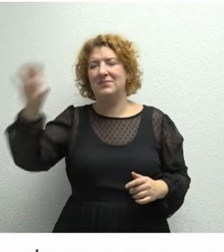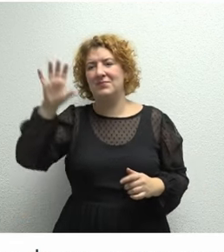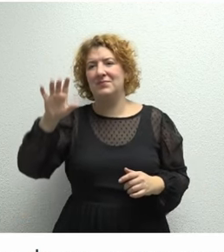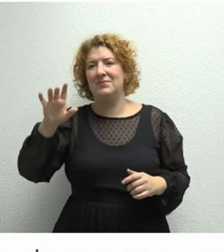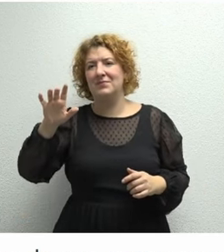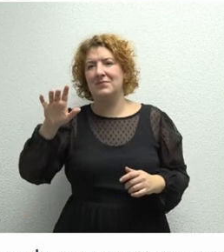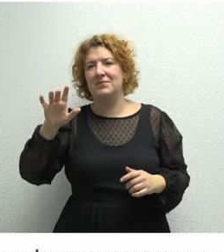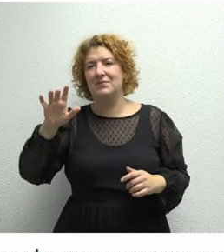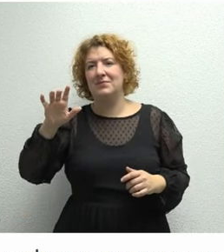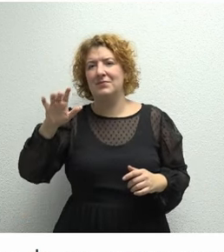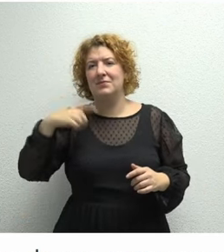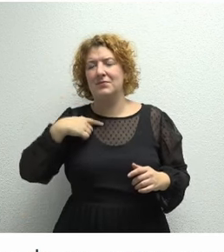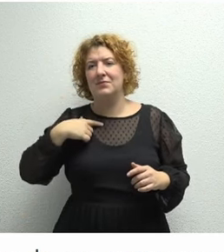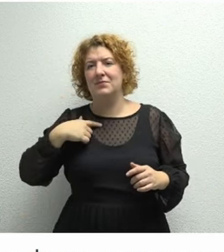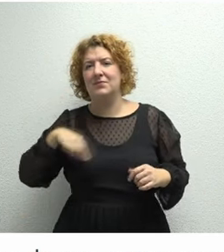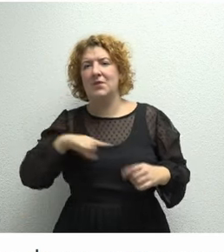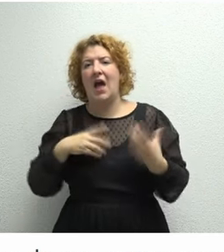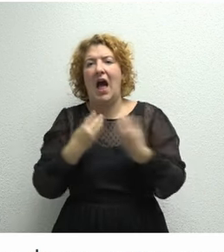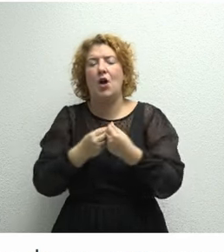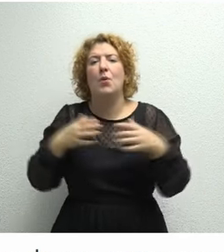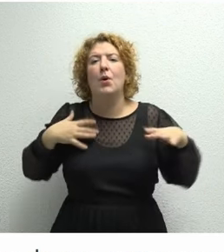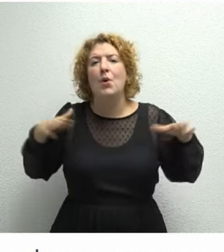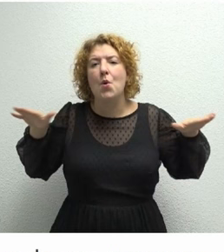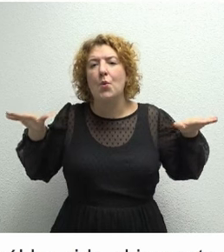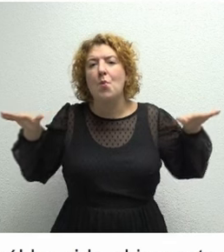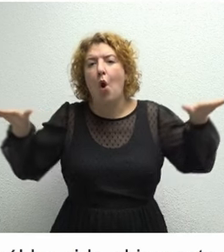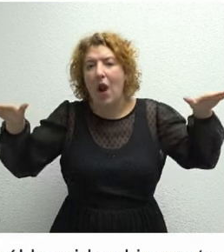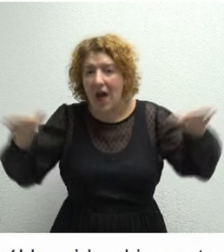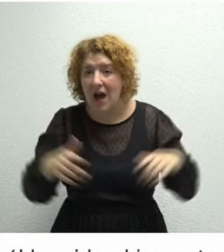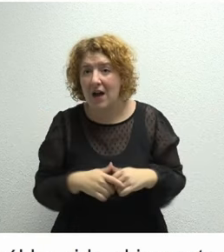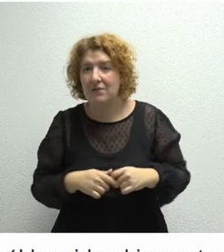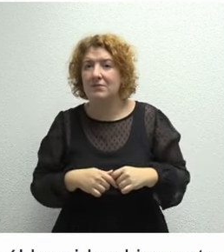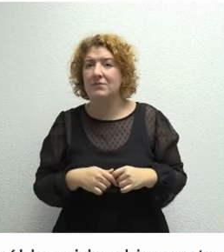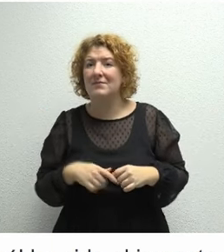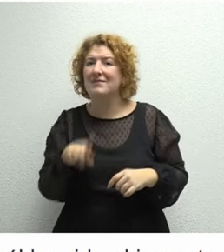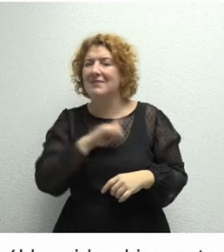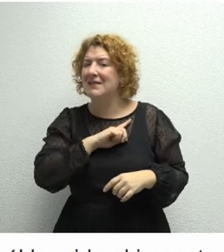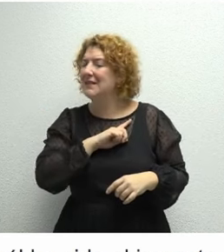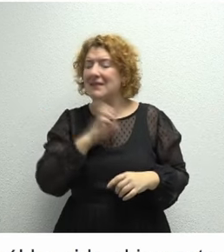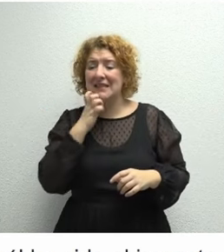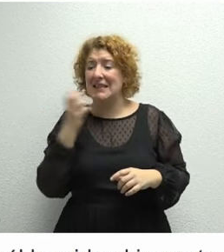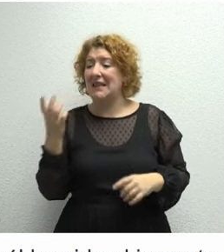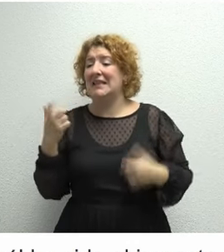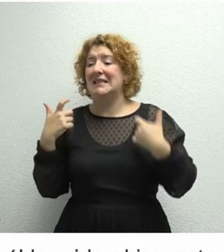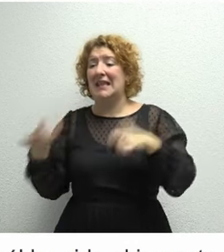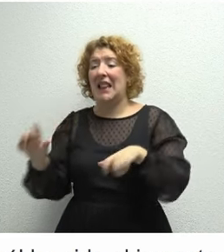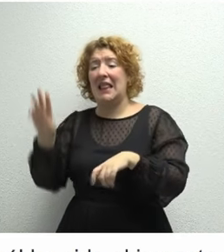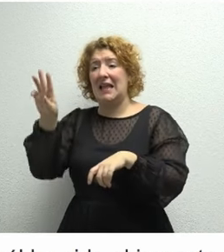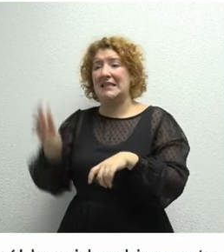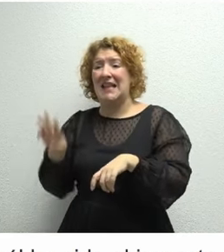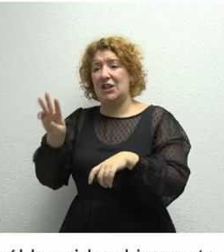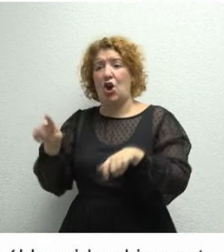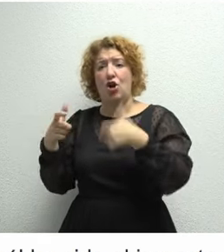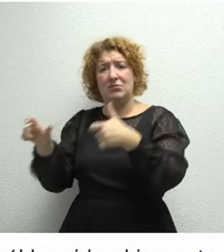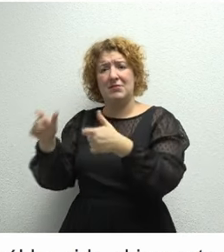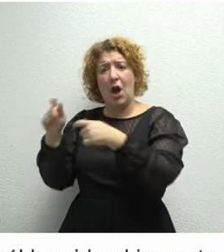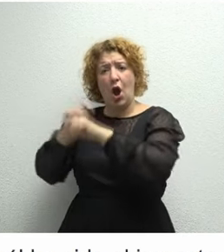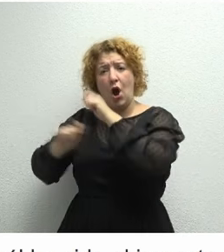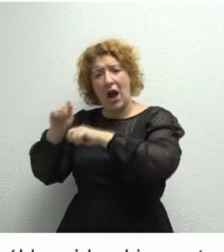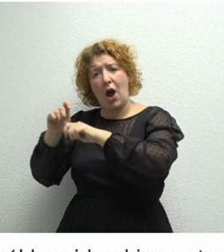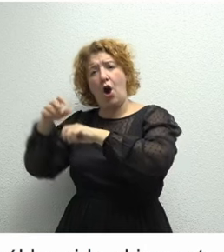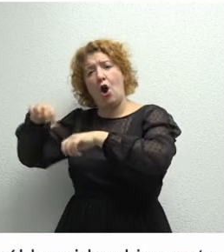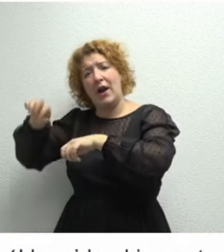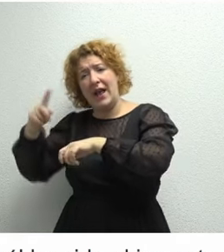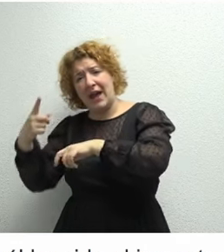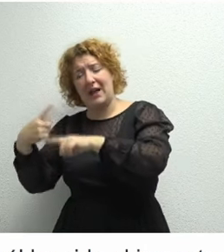volando no y ir acompañados yo creo que la administración pública necesitamos del Tercer sector para para sentirnos seguros